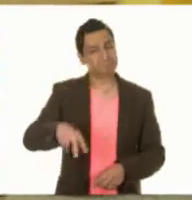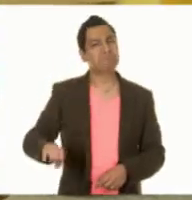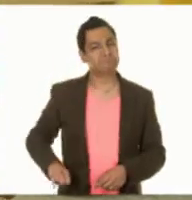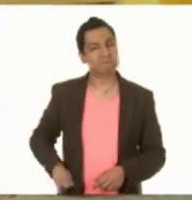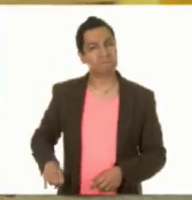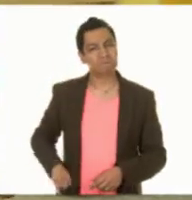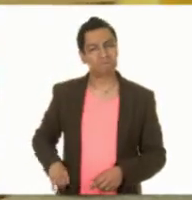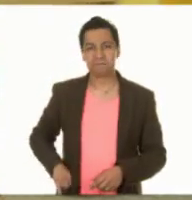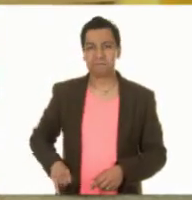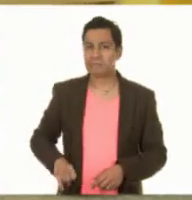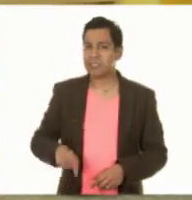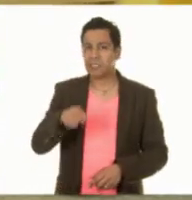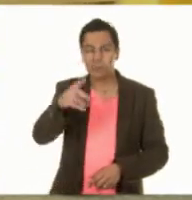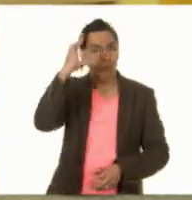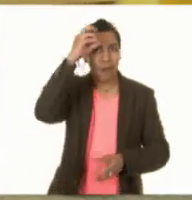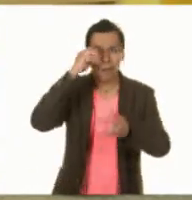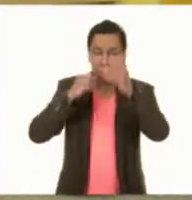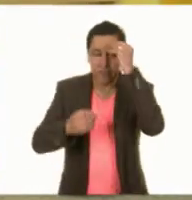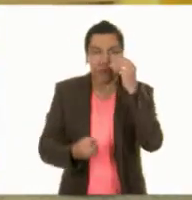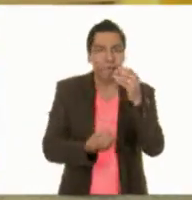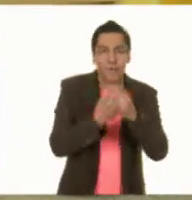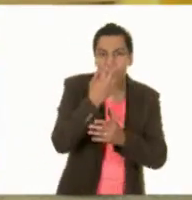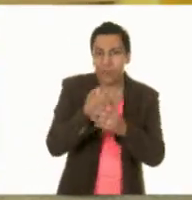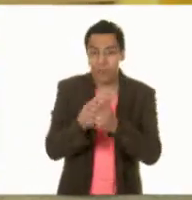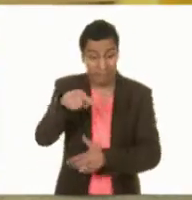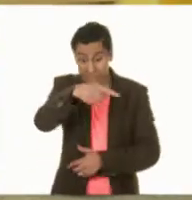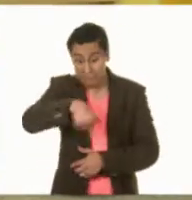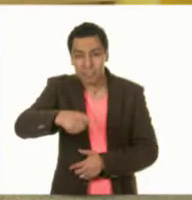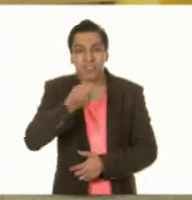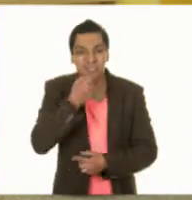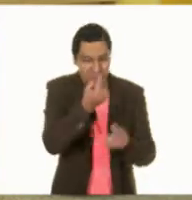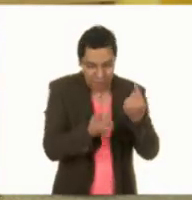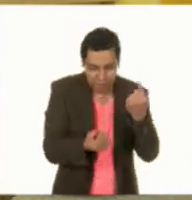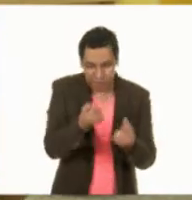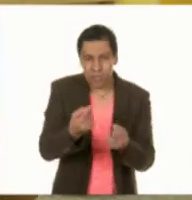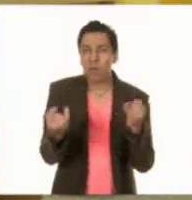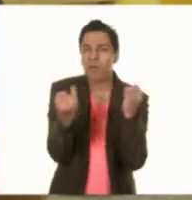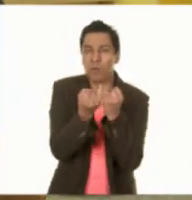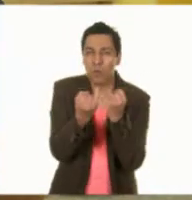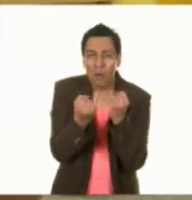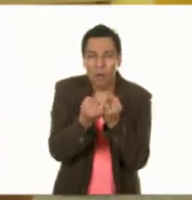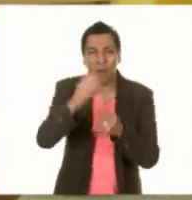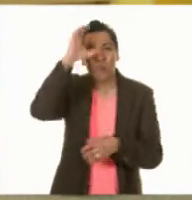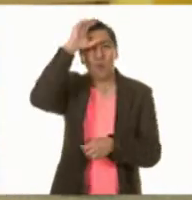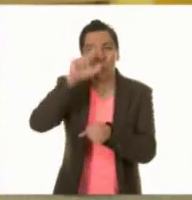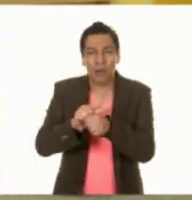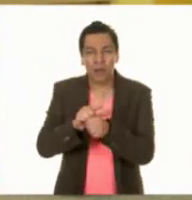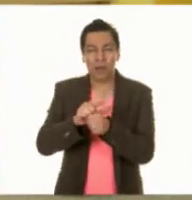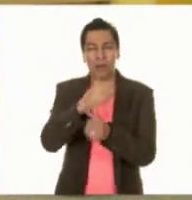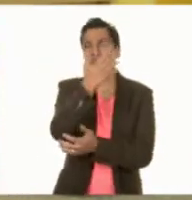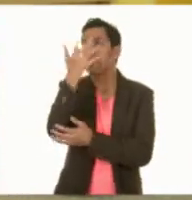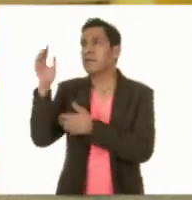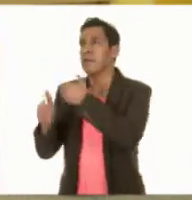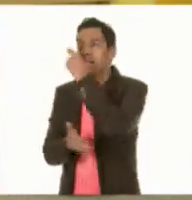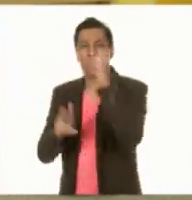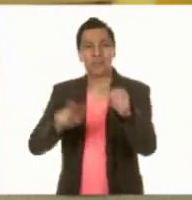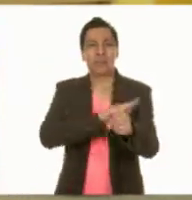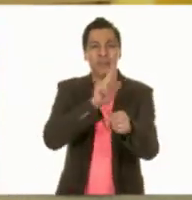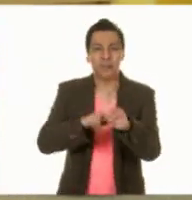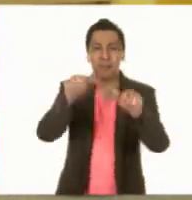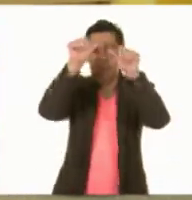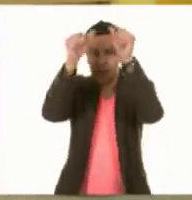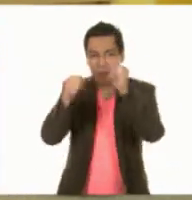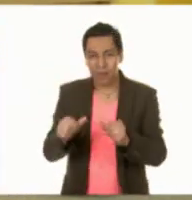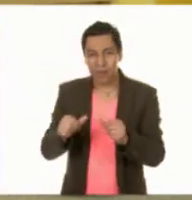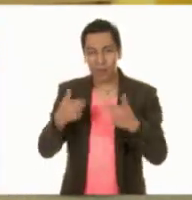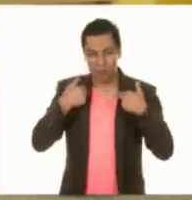tratar de enriquecer la experiencia que tengan las niñas y los niños, su conexión con la cultura, la naturaleza, el arte, lo